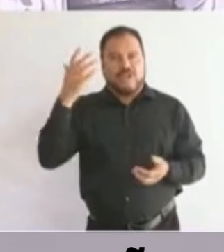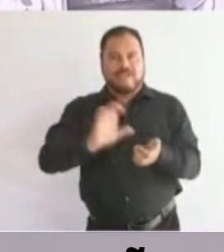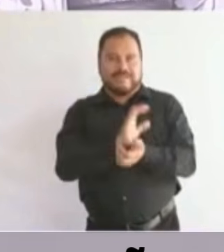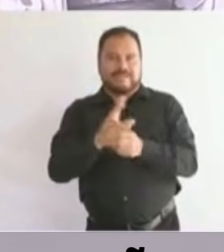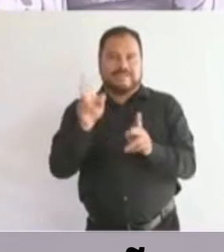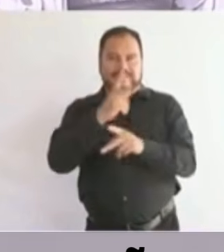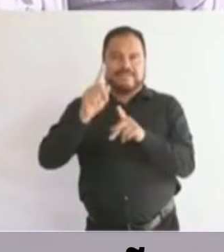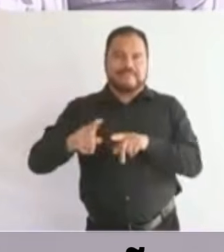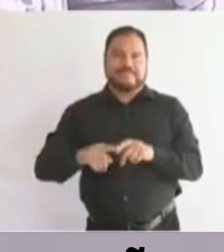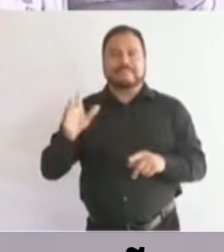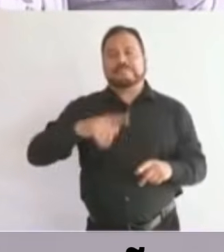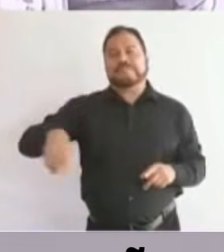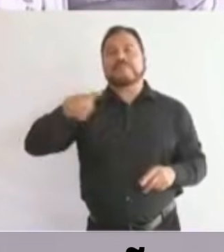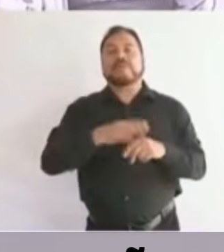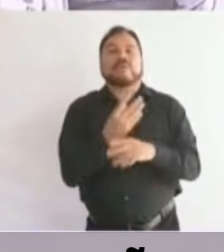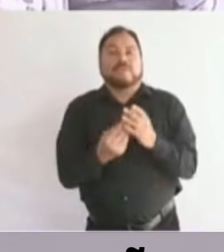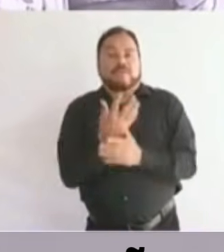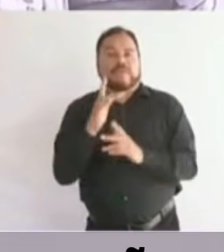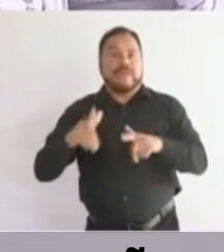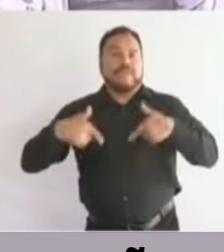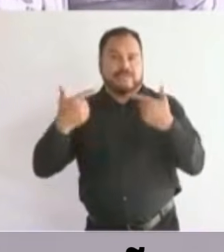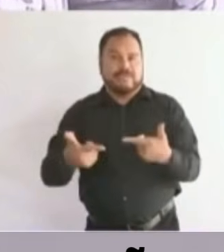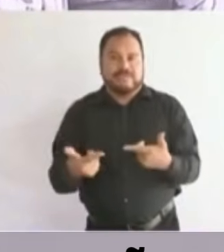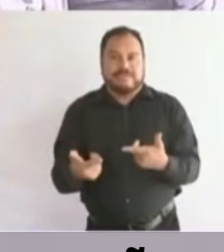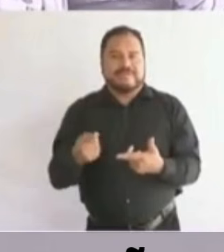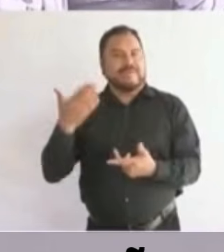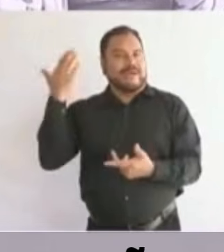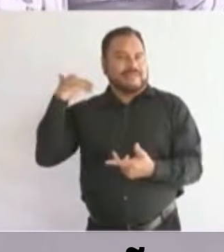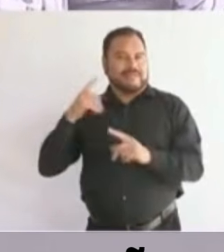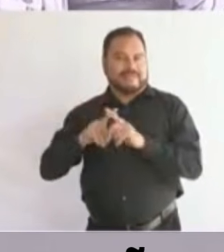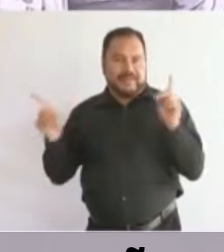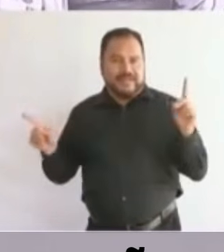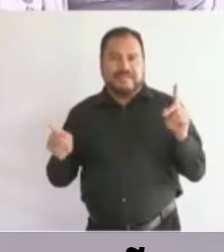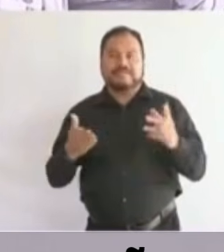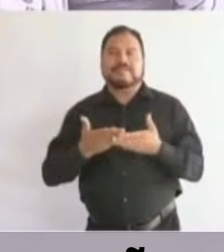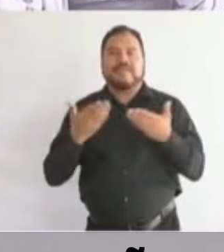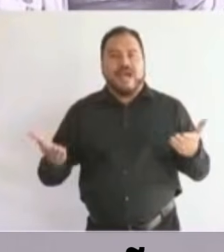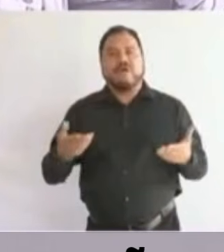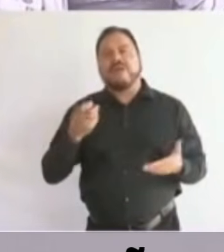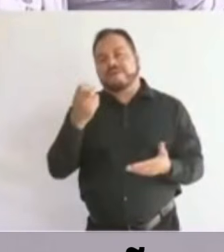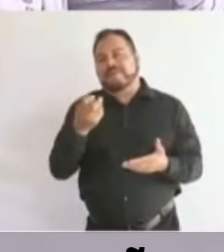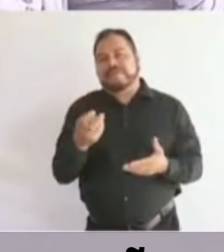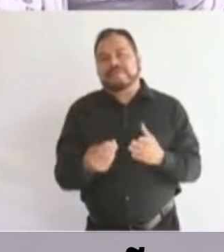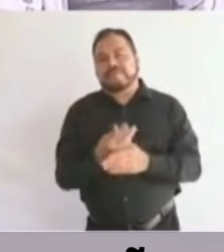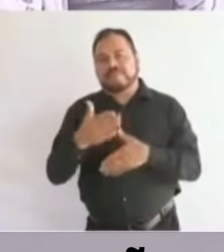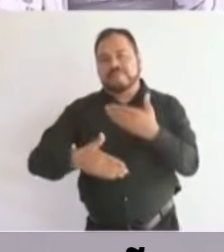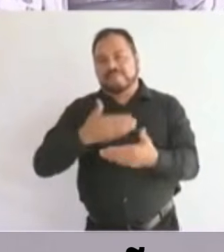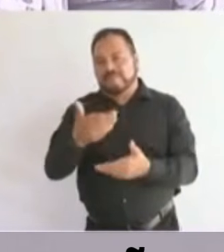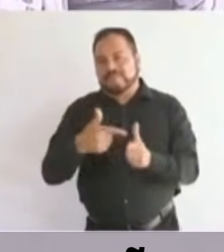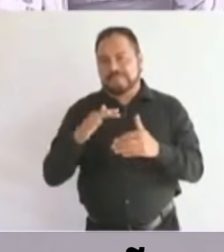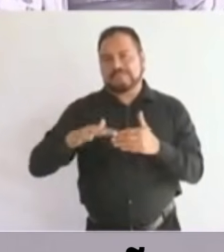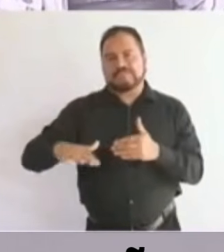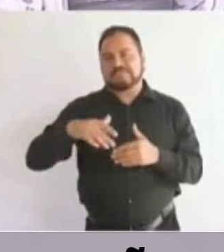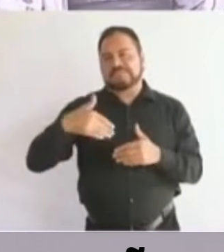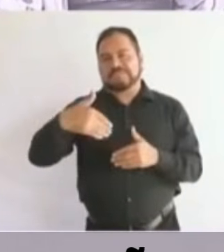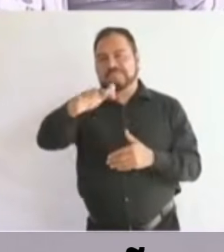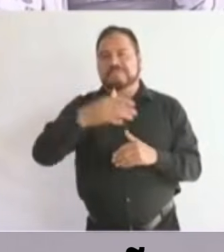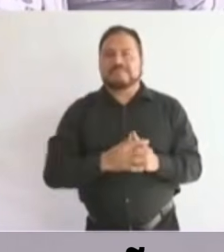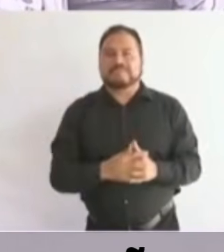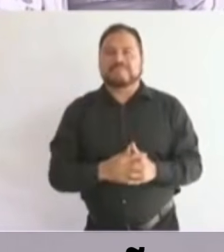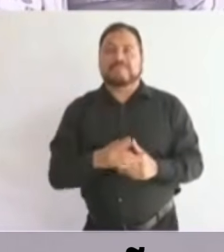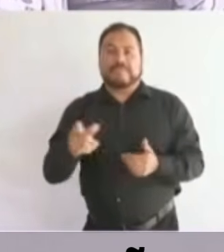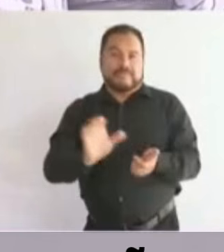es una generación que no tiene una base permanente como estas. Se genera